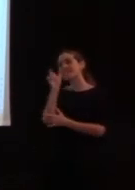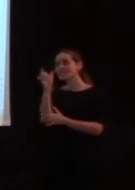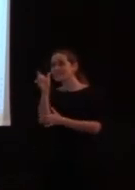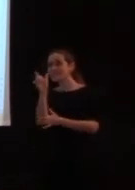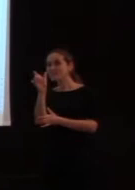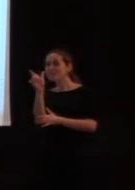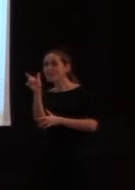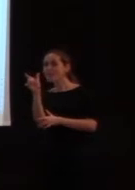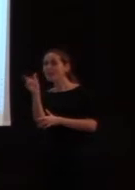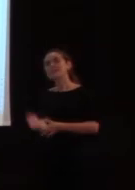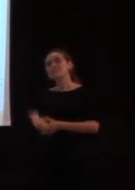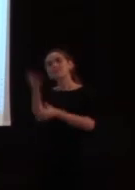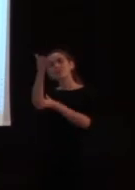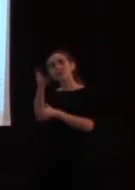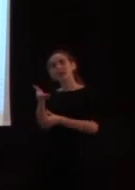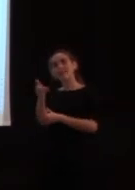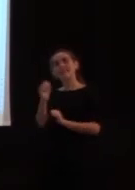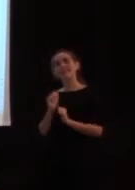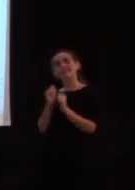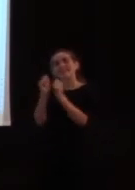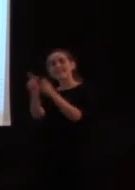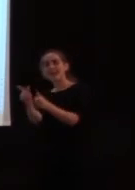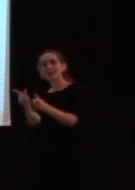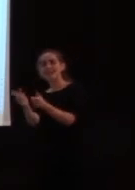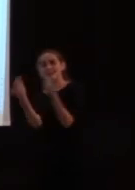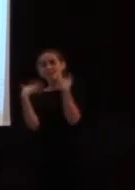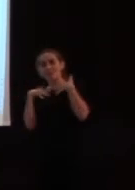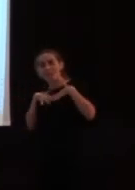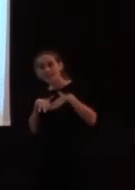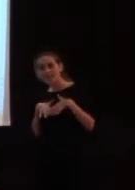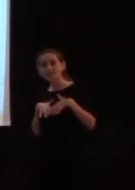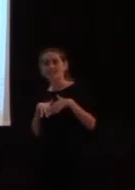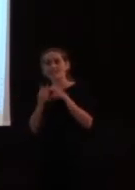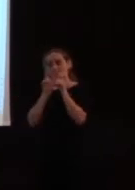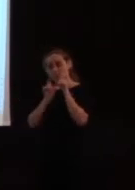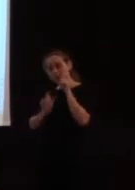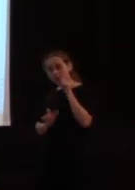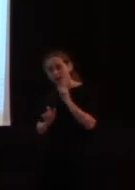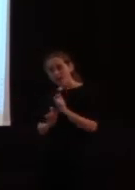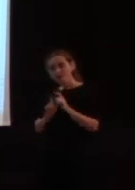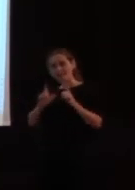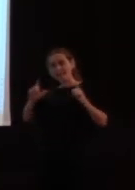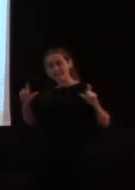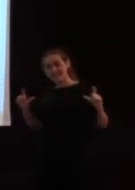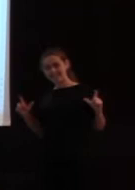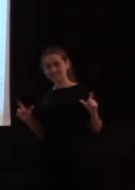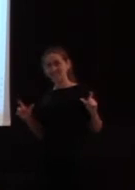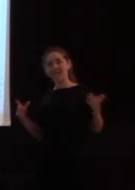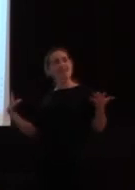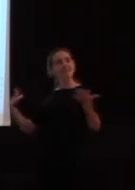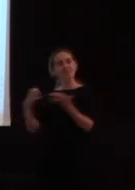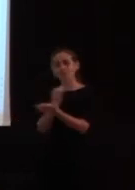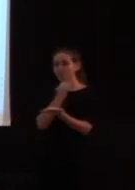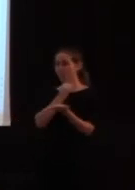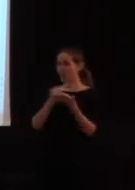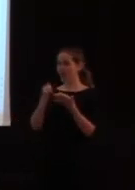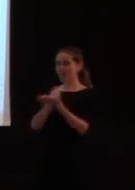tengan un patrimonio lingüístico cada vez más amplio, pero de una manera muy consciente y en todas las materias. Si no,